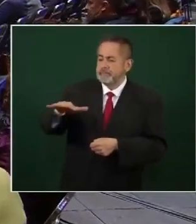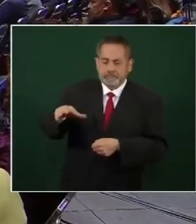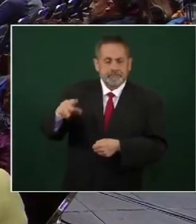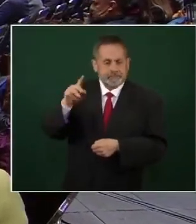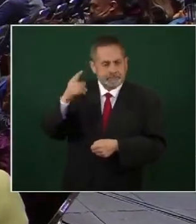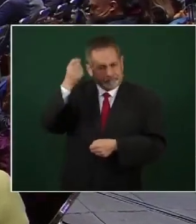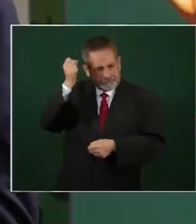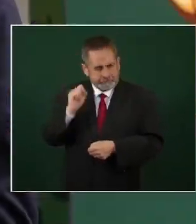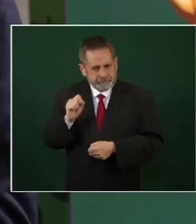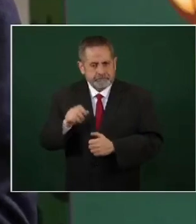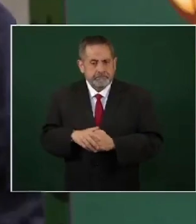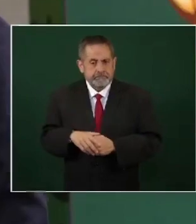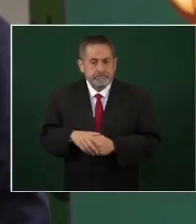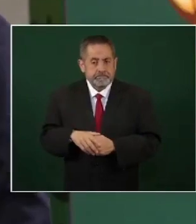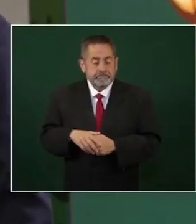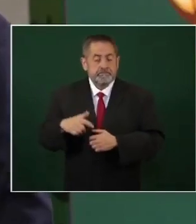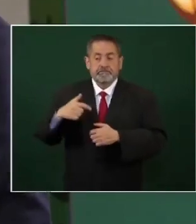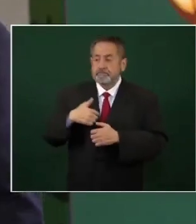ganábamos, pero